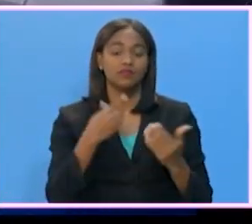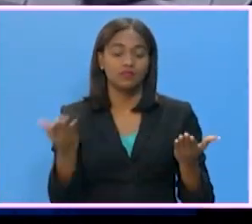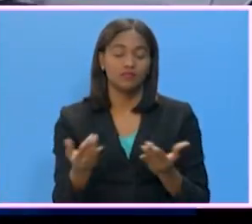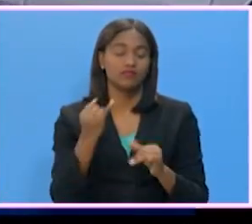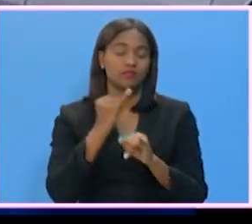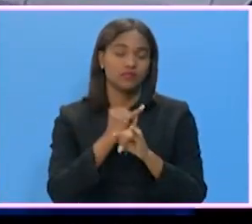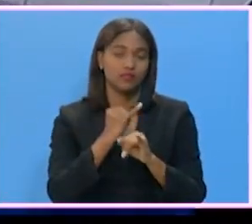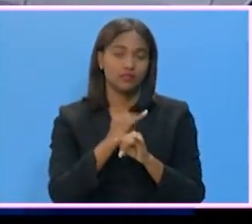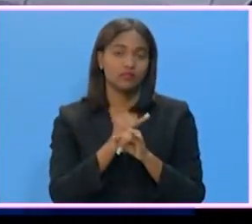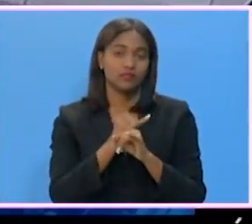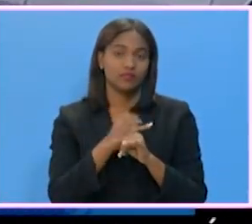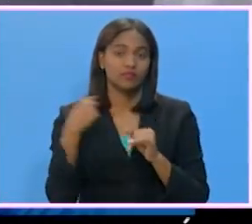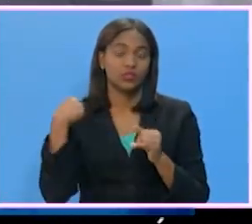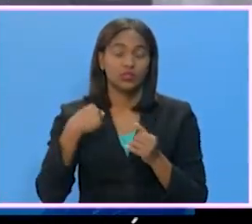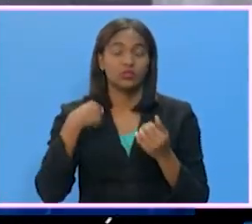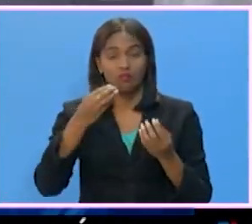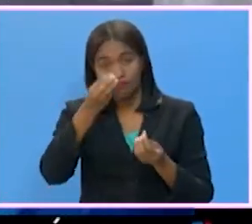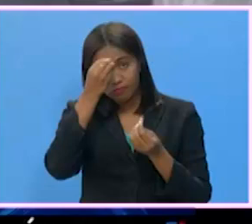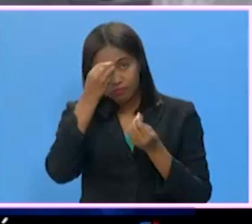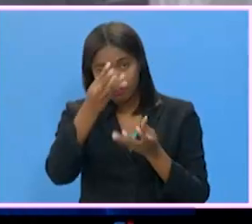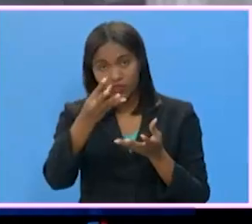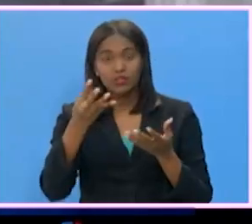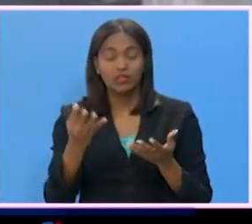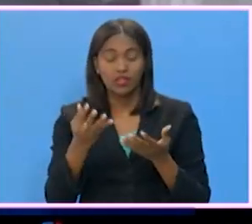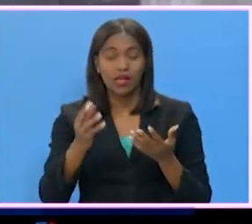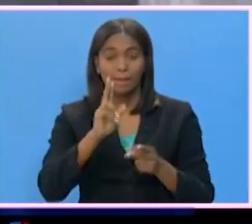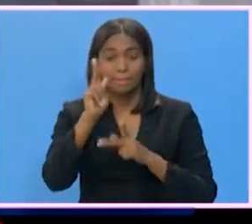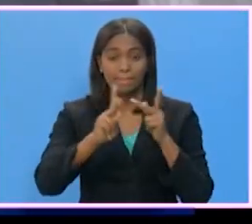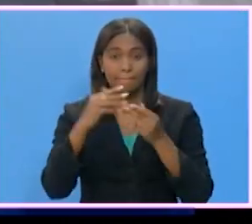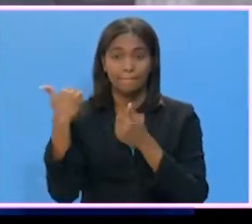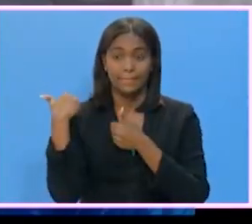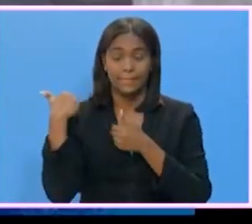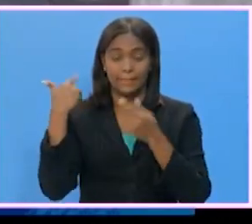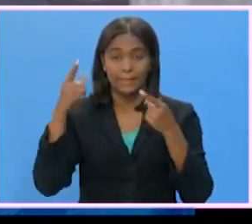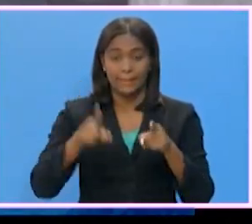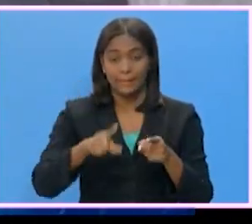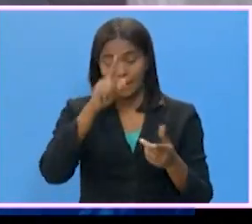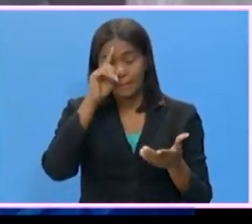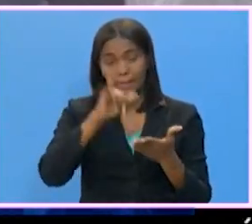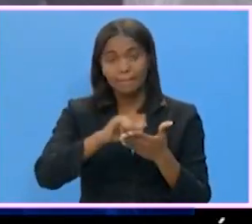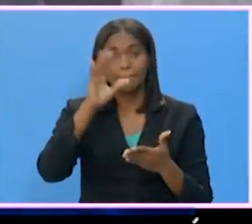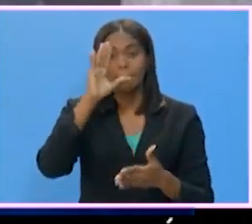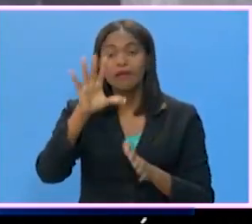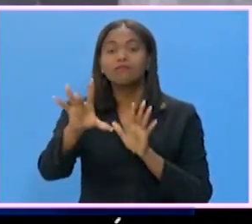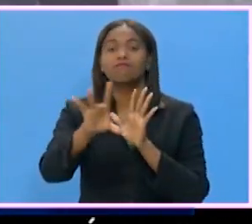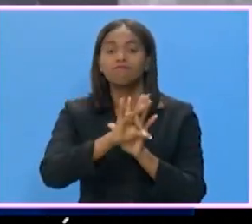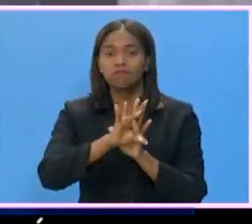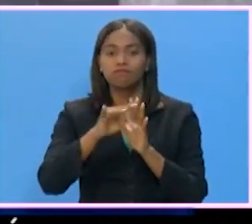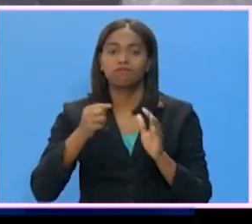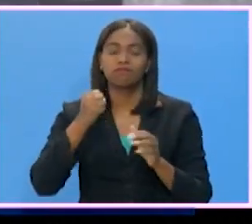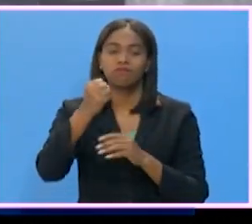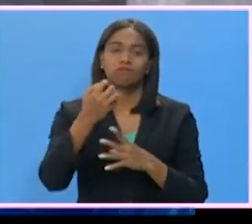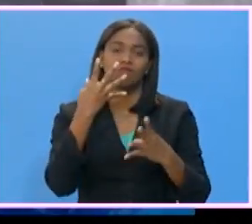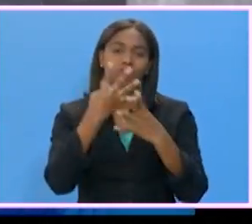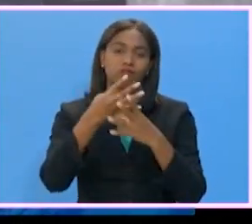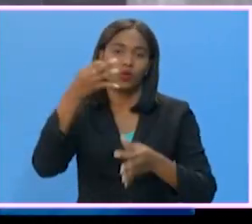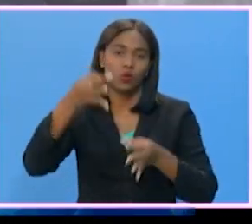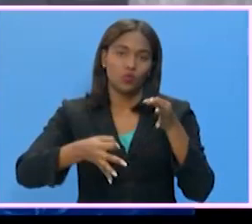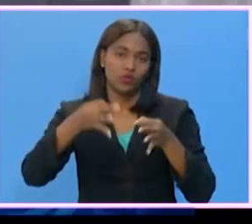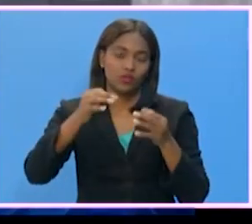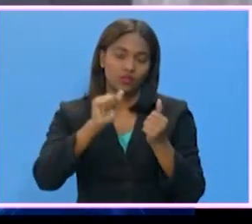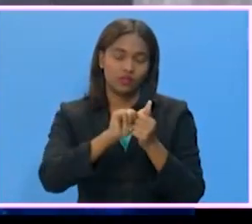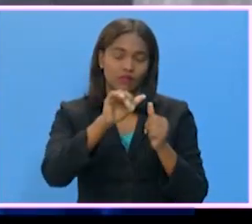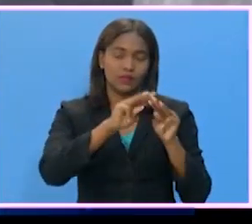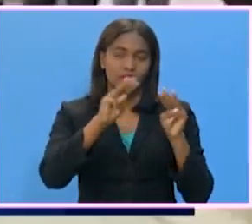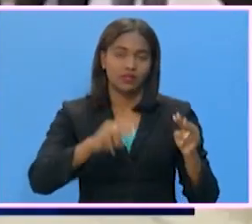institución damos garantía de que los autores de este hecho serán ubicados, apresados y sometidos a la justicia vía el